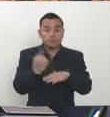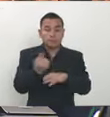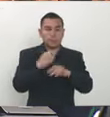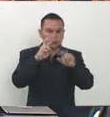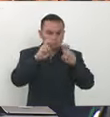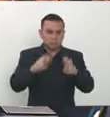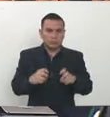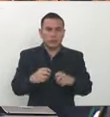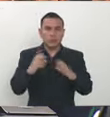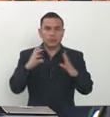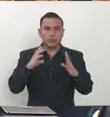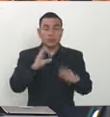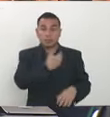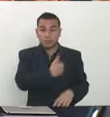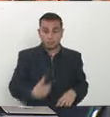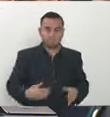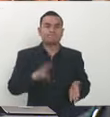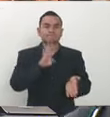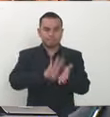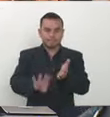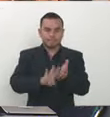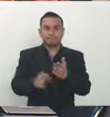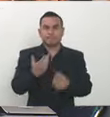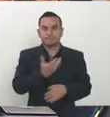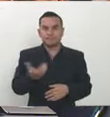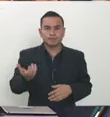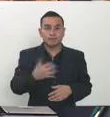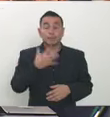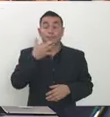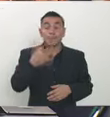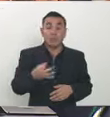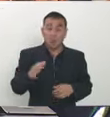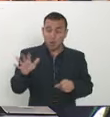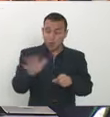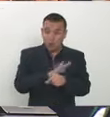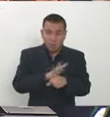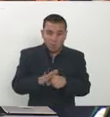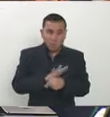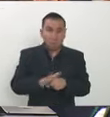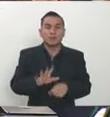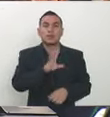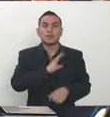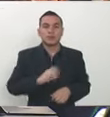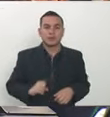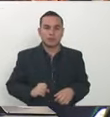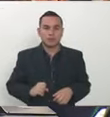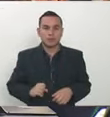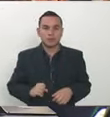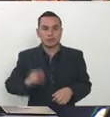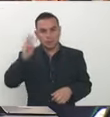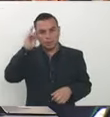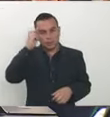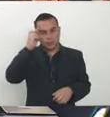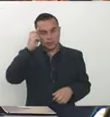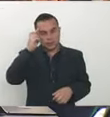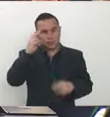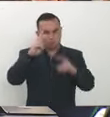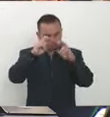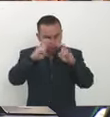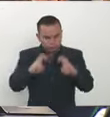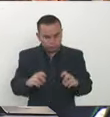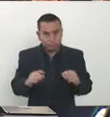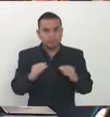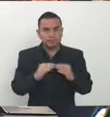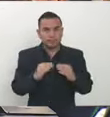va a financiar ese costo. Necesito que auditen todas las carteras de Estado, pero sin cortar la velocidad de las compras. Igual